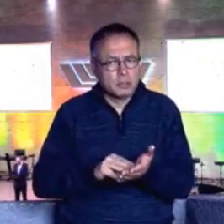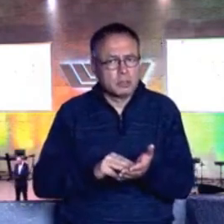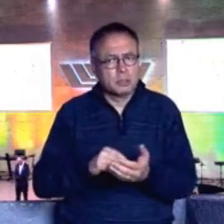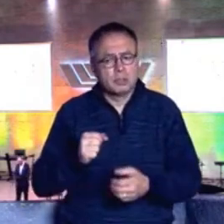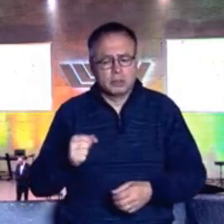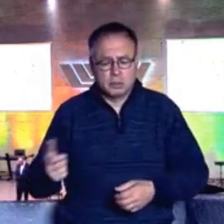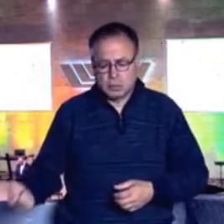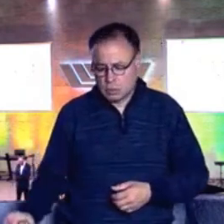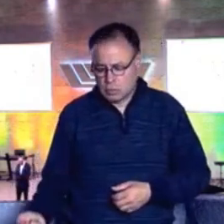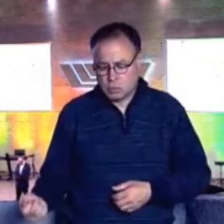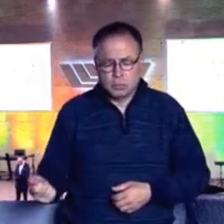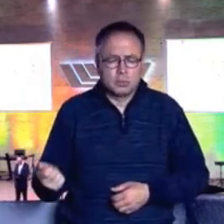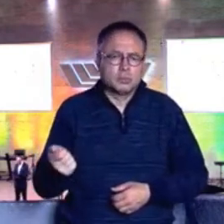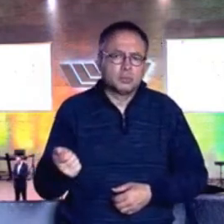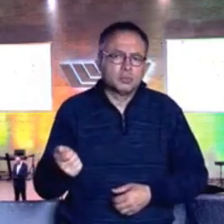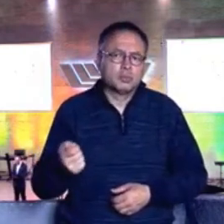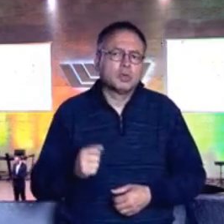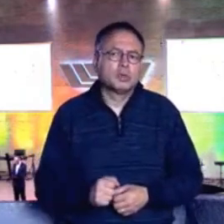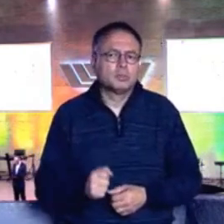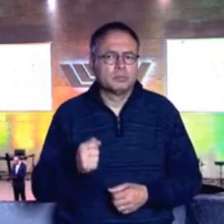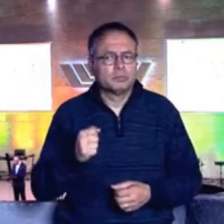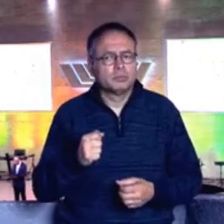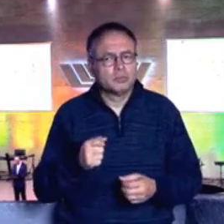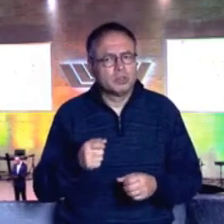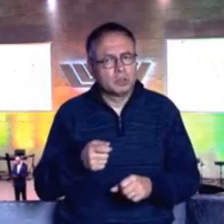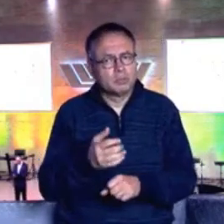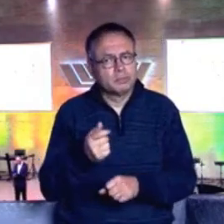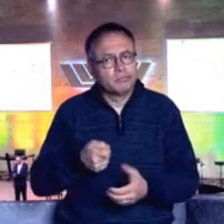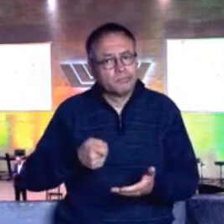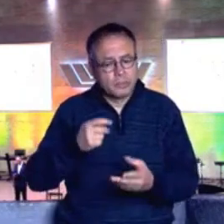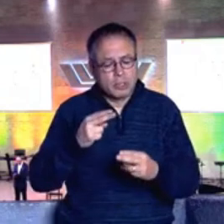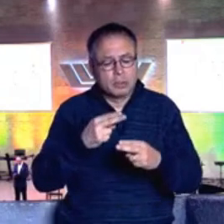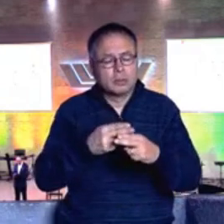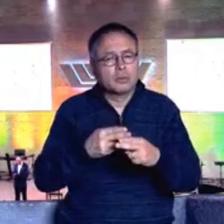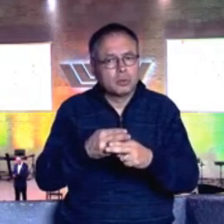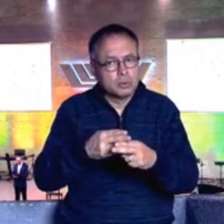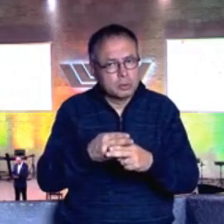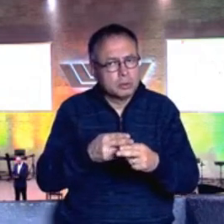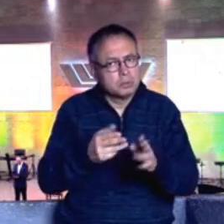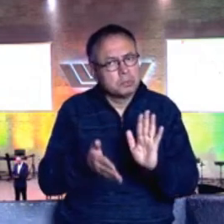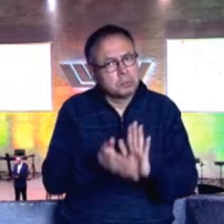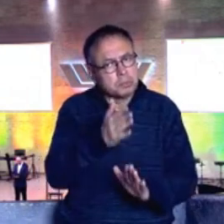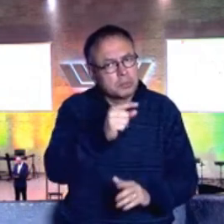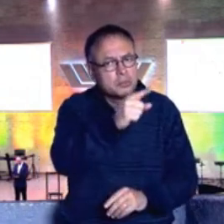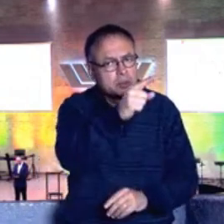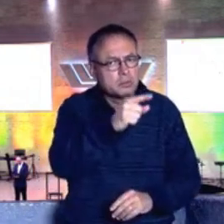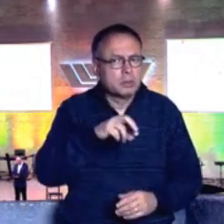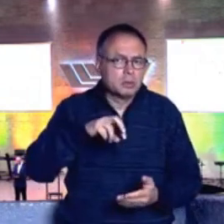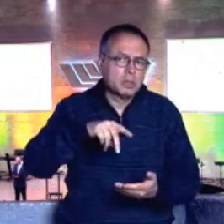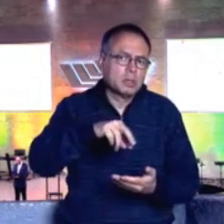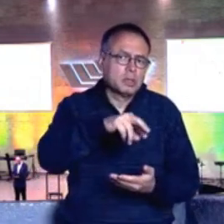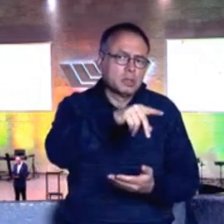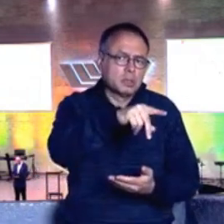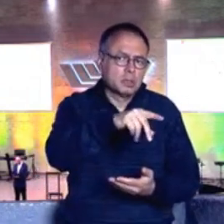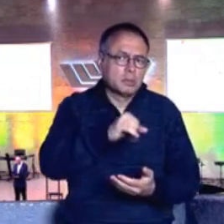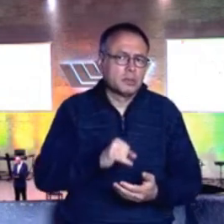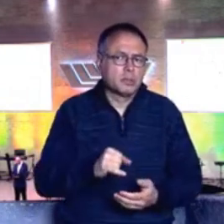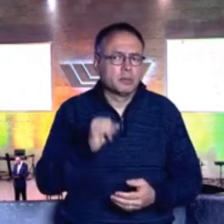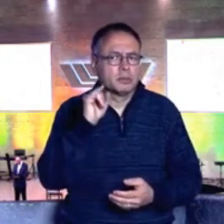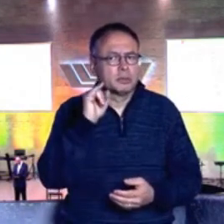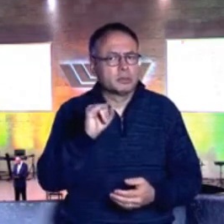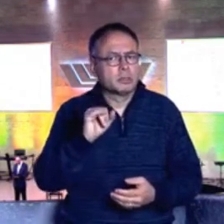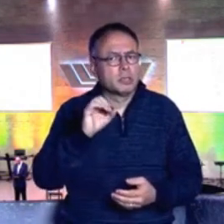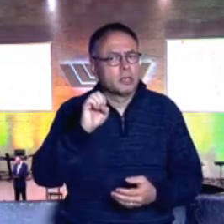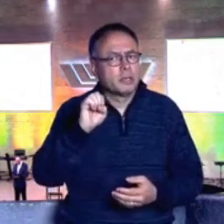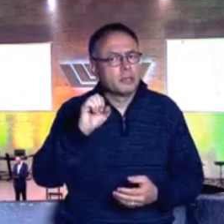en su mano el fuego y el cuchillo y juntos siguieron Caminando entonces Isaac le habló a Abraham su